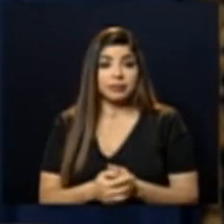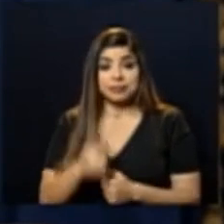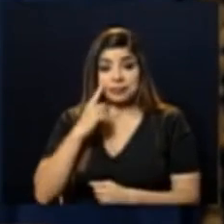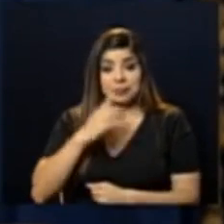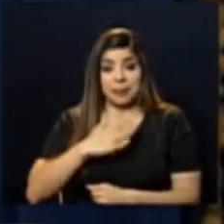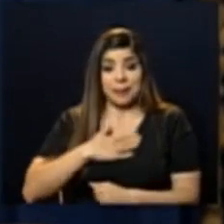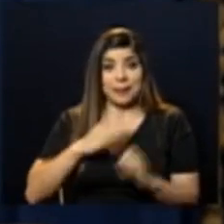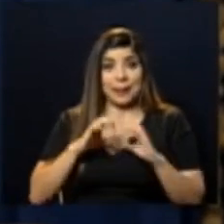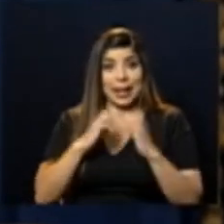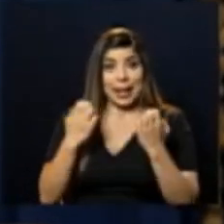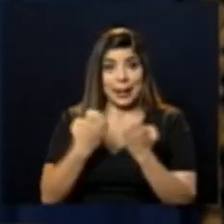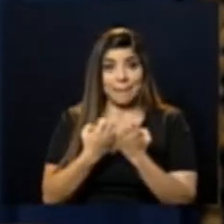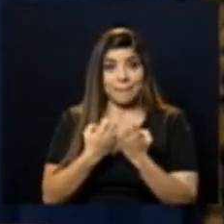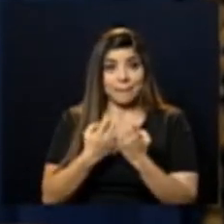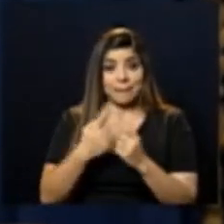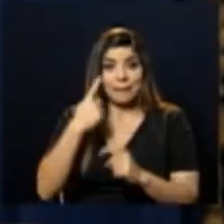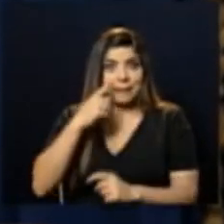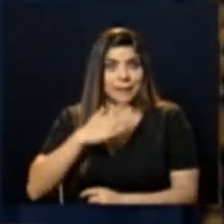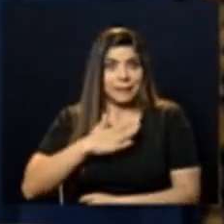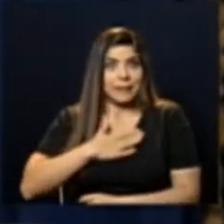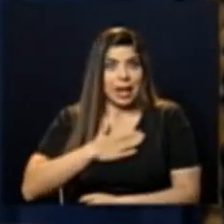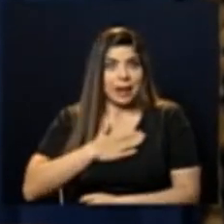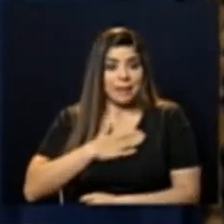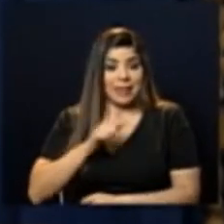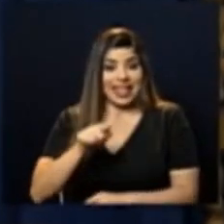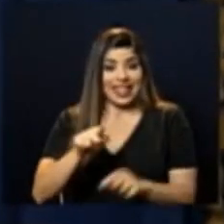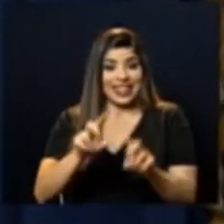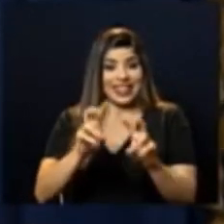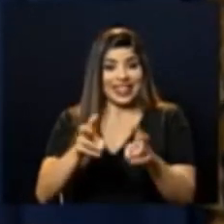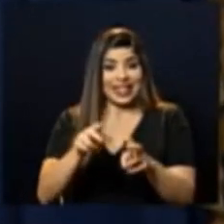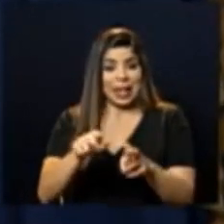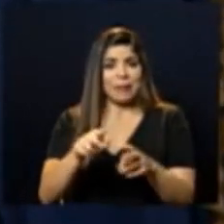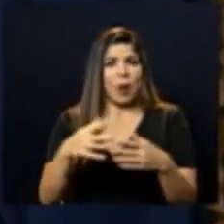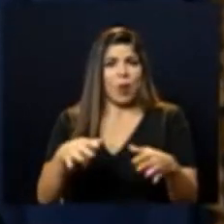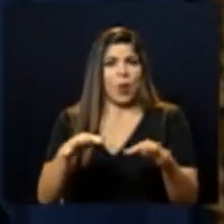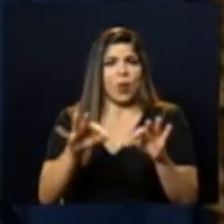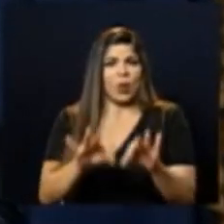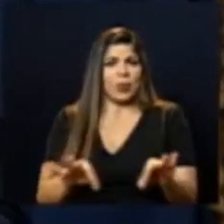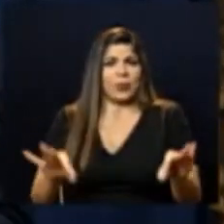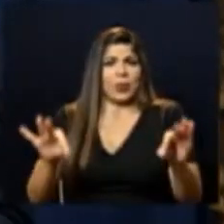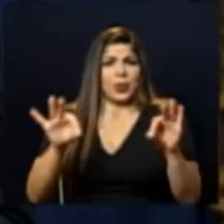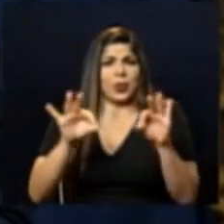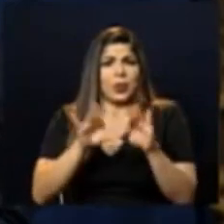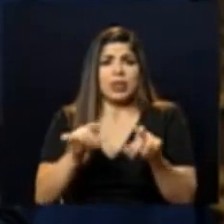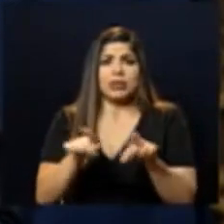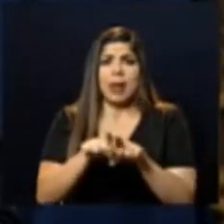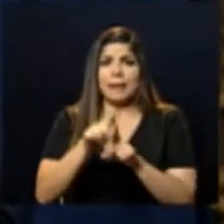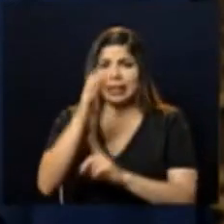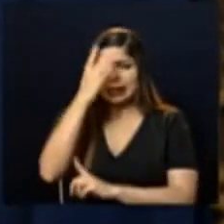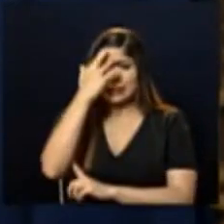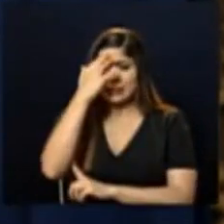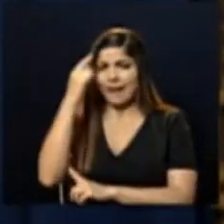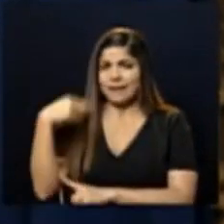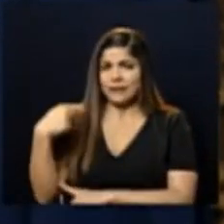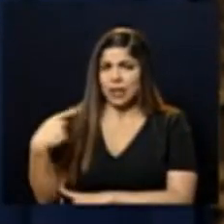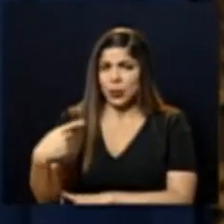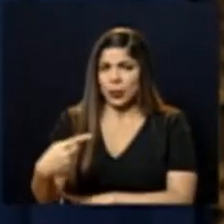mi equipo y para mí, este tema supone una prioridad y una preocupación